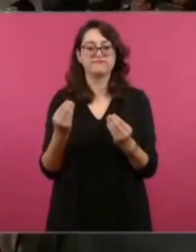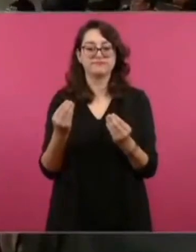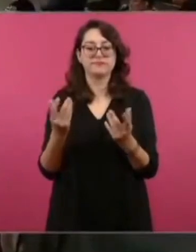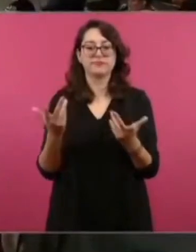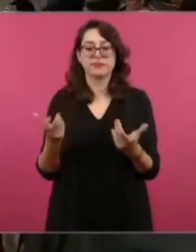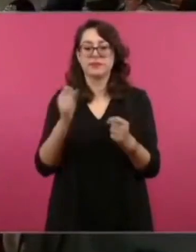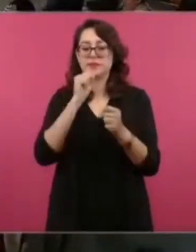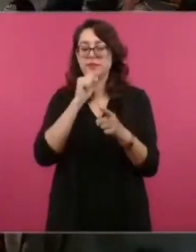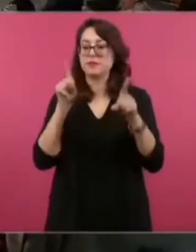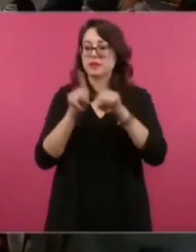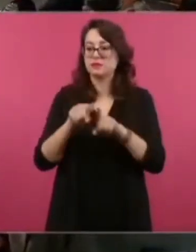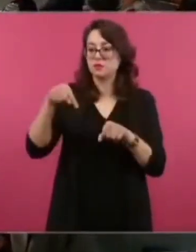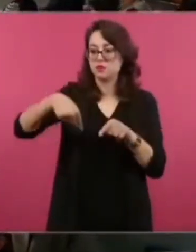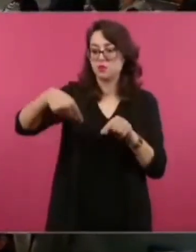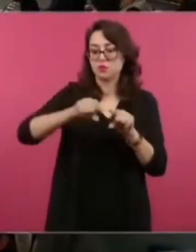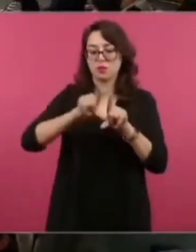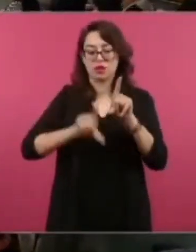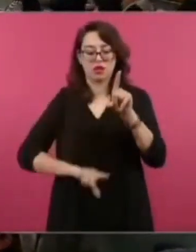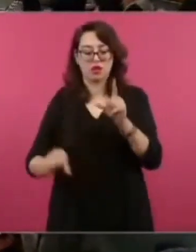el mercado interno.